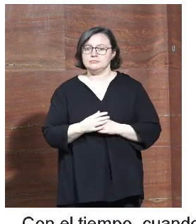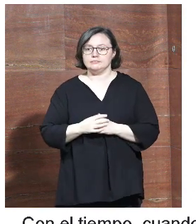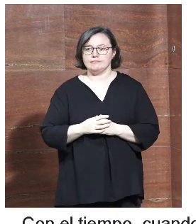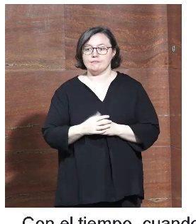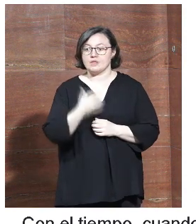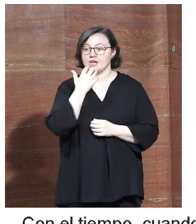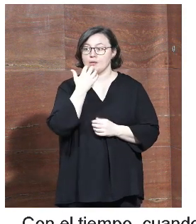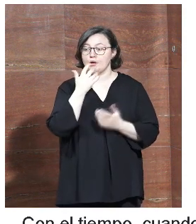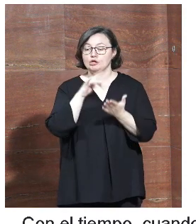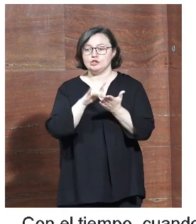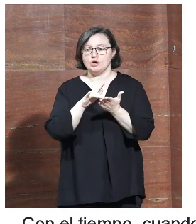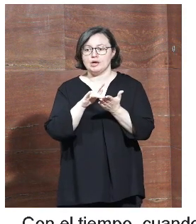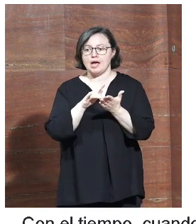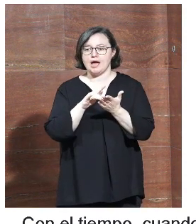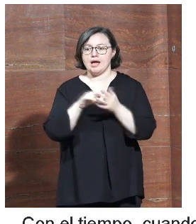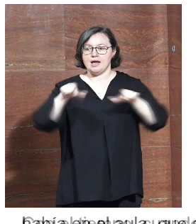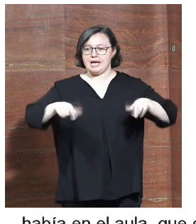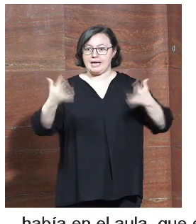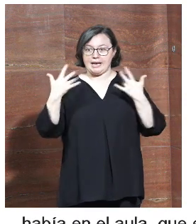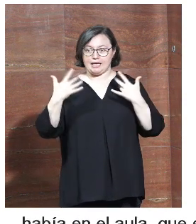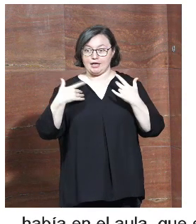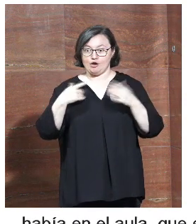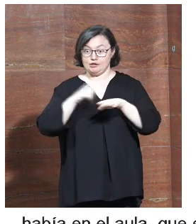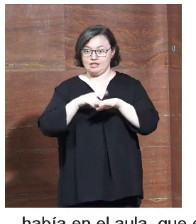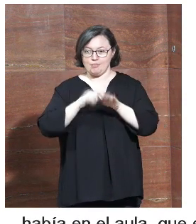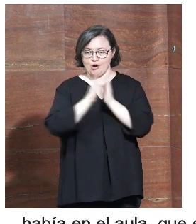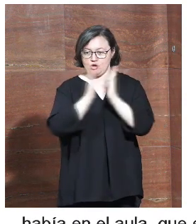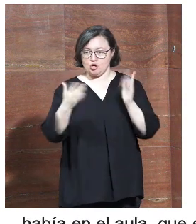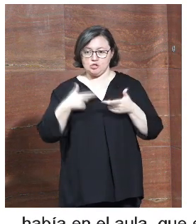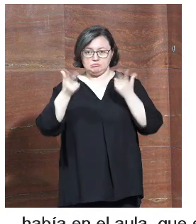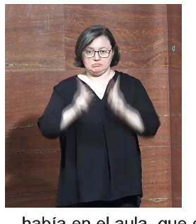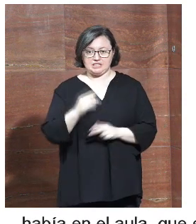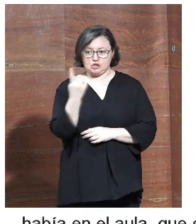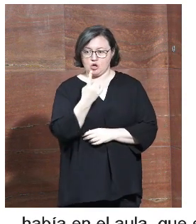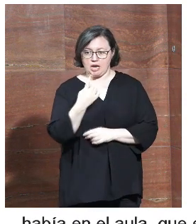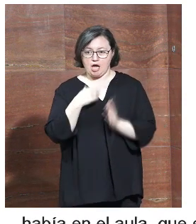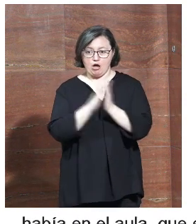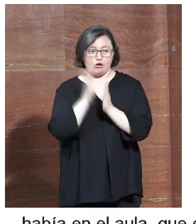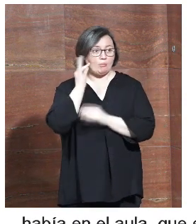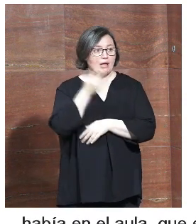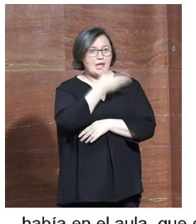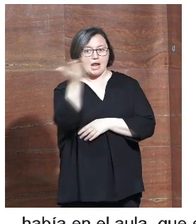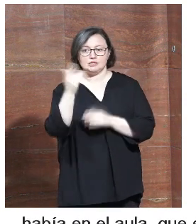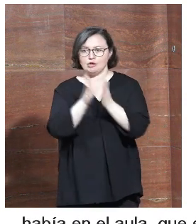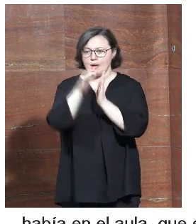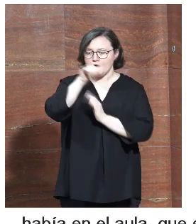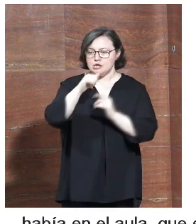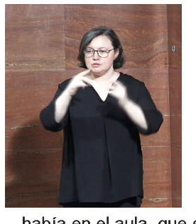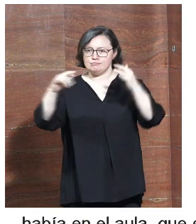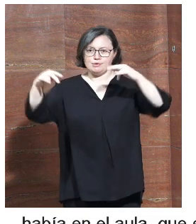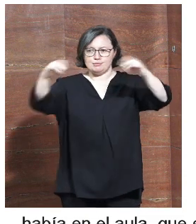Por ejemplo, cuando tocaba el recreo, yo me sentaba sola mientras el resto de mis compañeras o